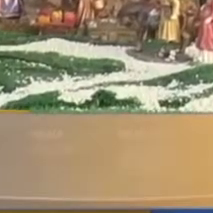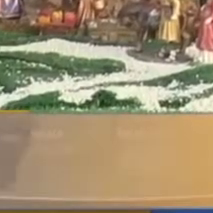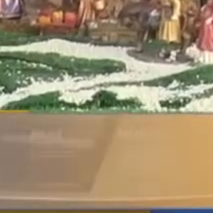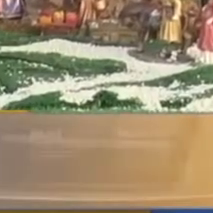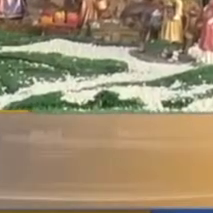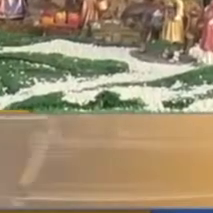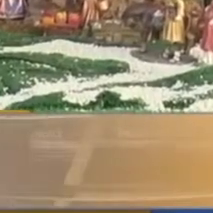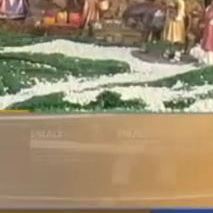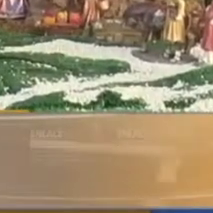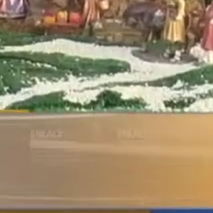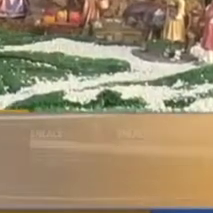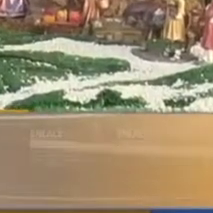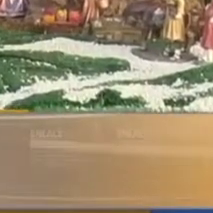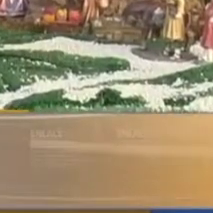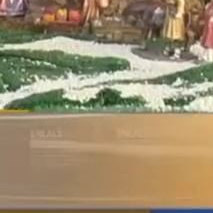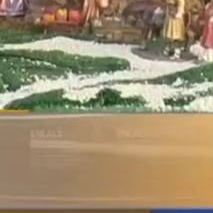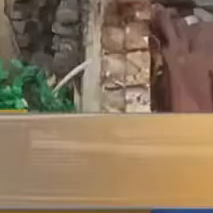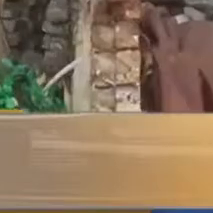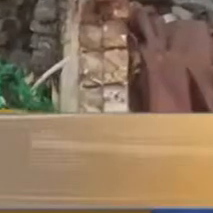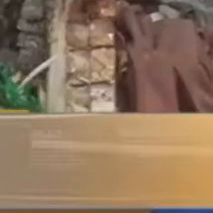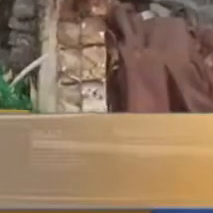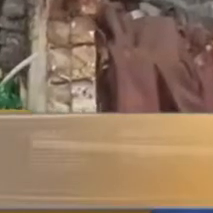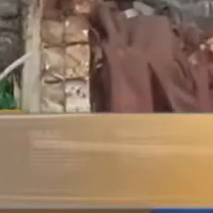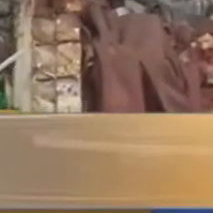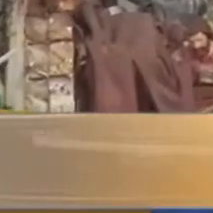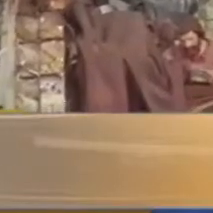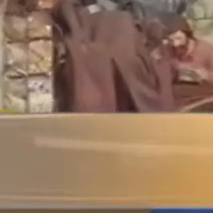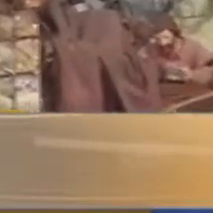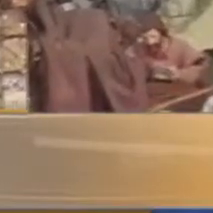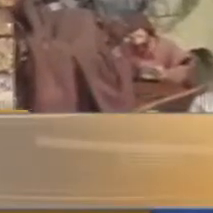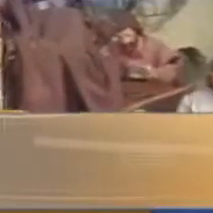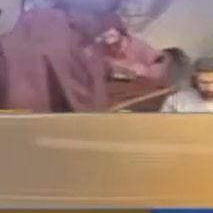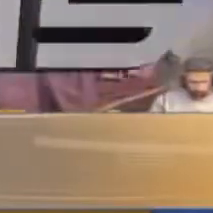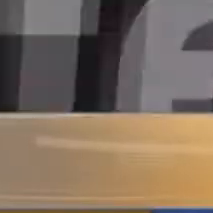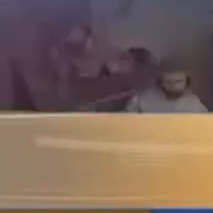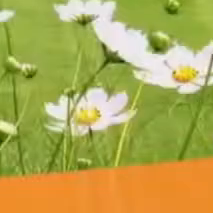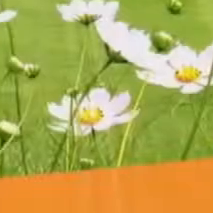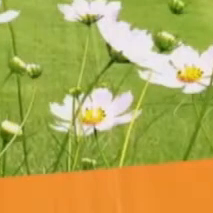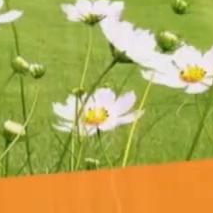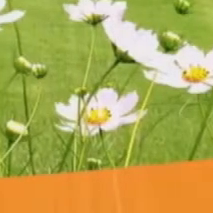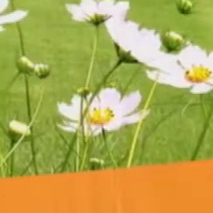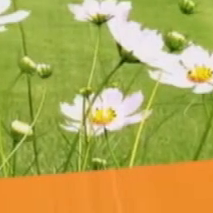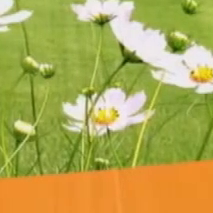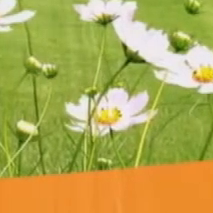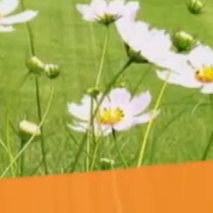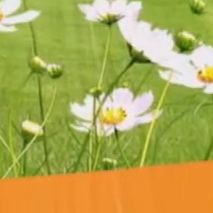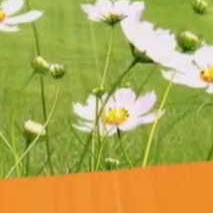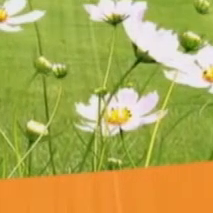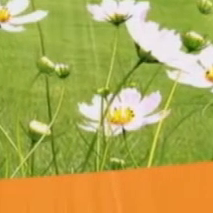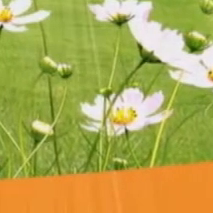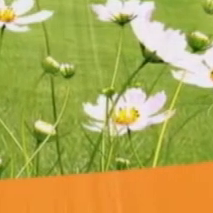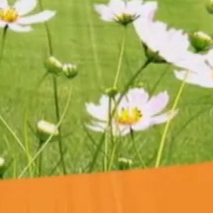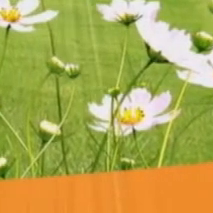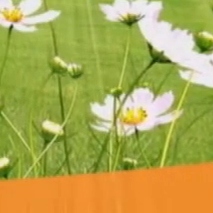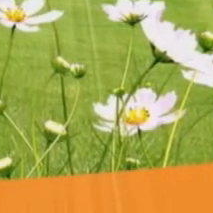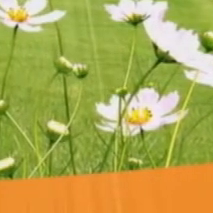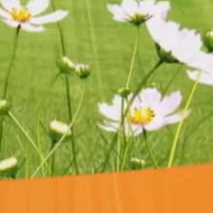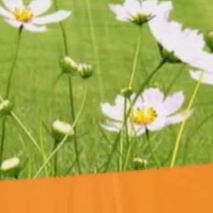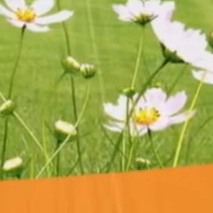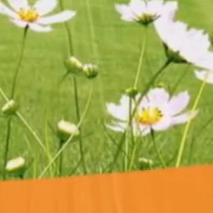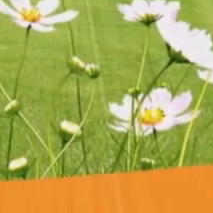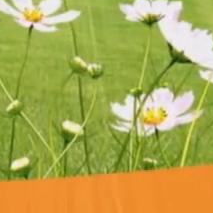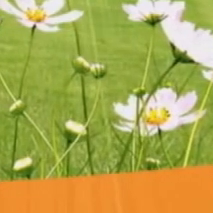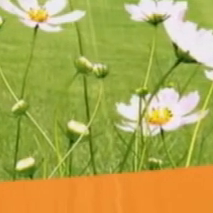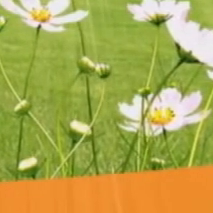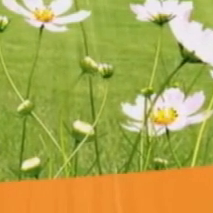pesebre de figuras en movimiento y está abierto al público para que la comunidad pueda conocerlo. Con el patrocinio de Barsol Ecológico, Barsoloma